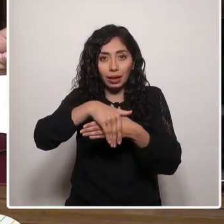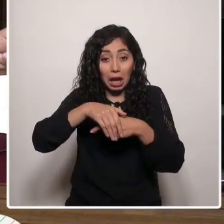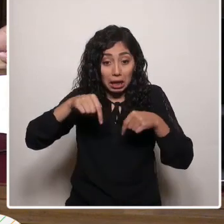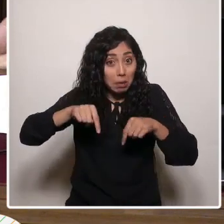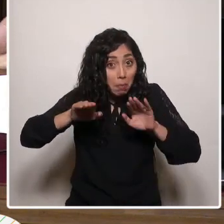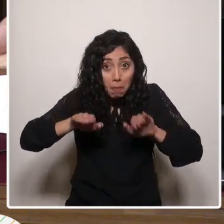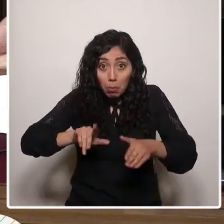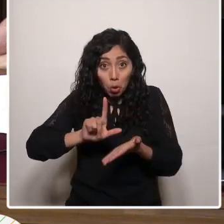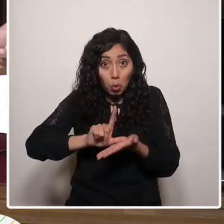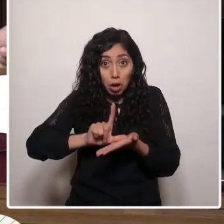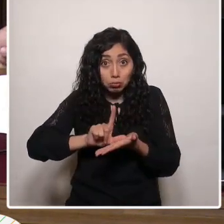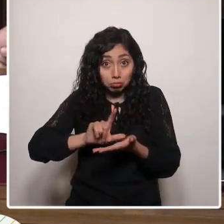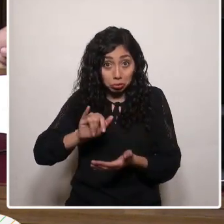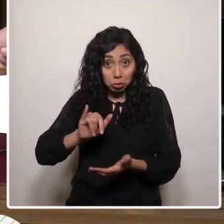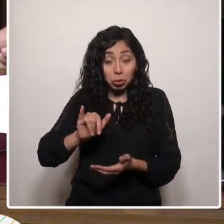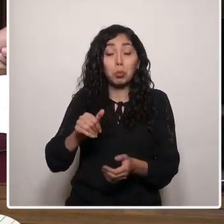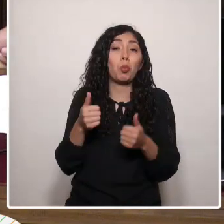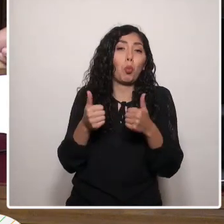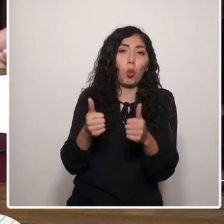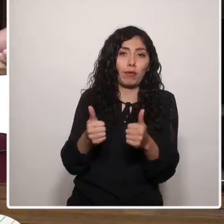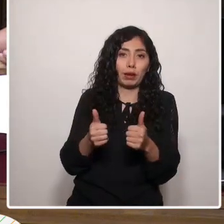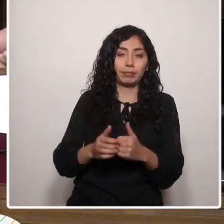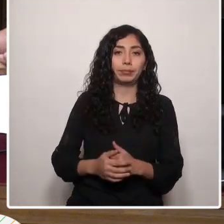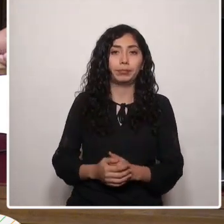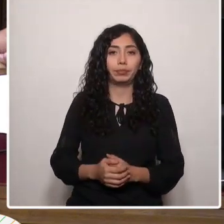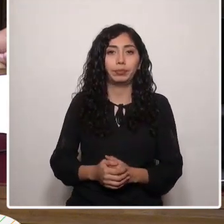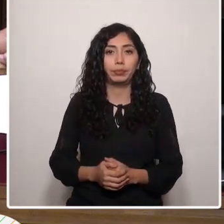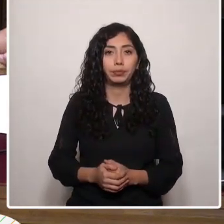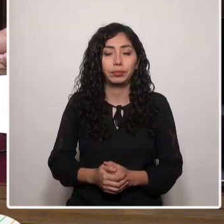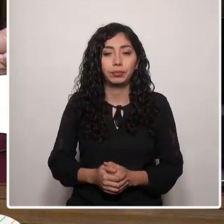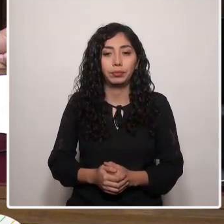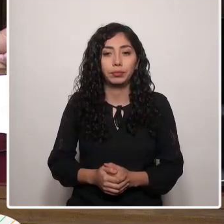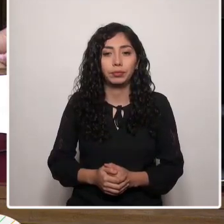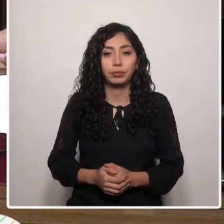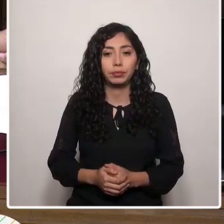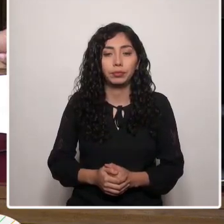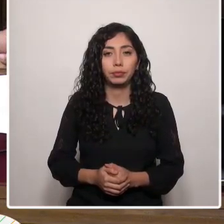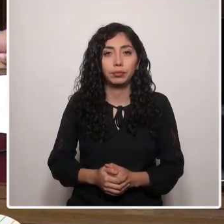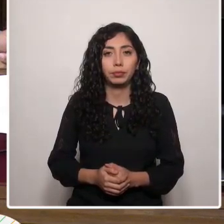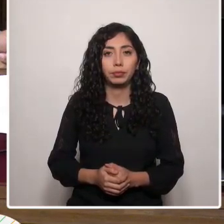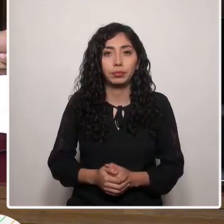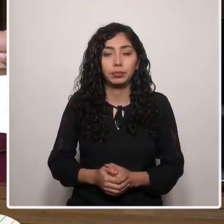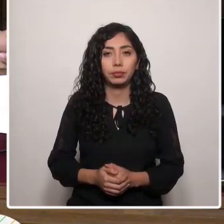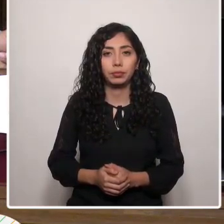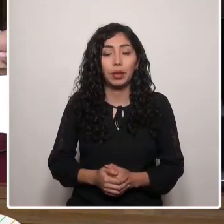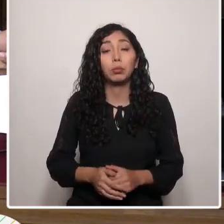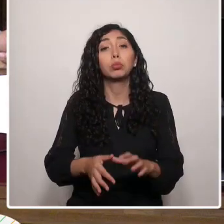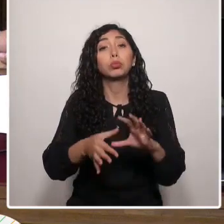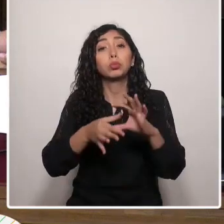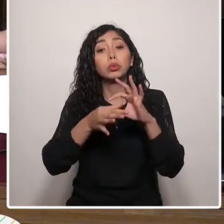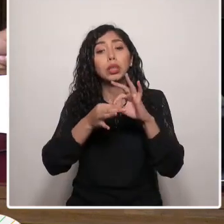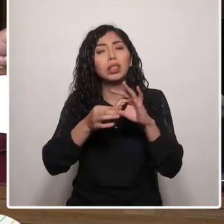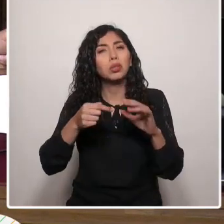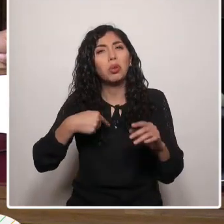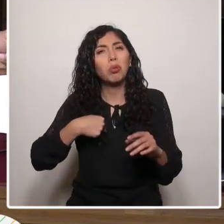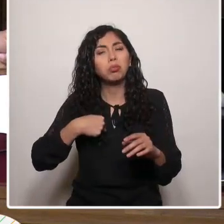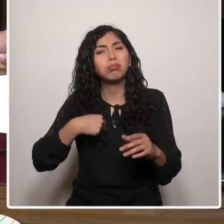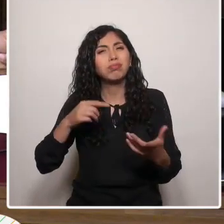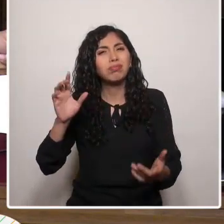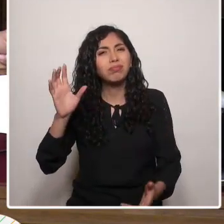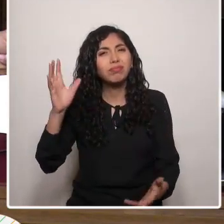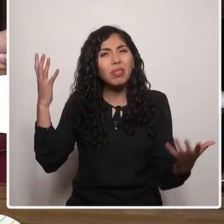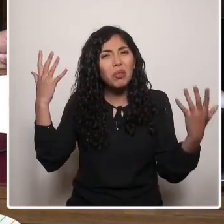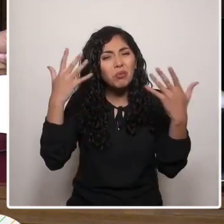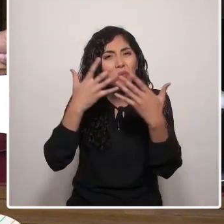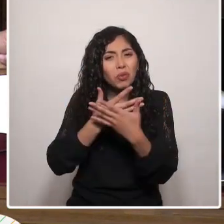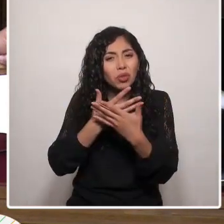Perfecto. Muchas ¿Sí gracias. les parece? Por supuesto, señora Cubillos. Sí, muchas gracias. No me quedó claro si al